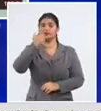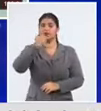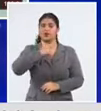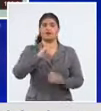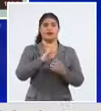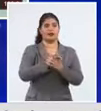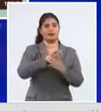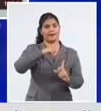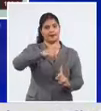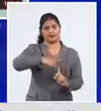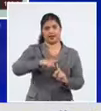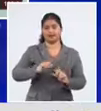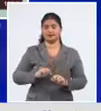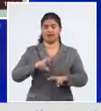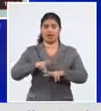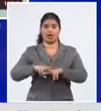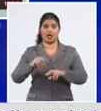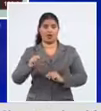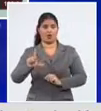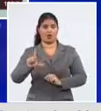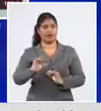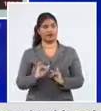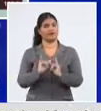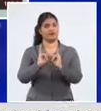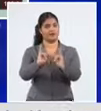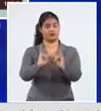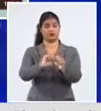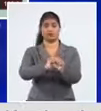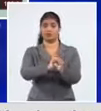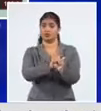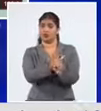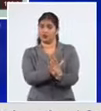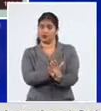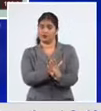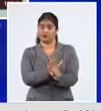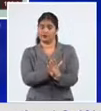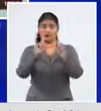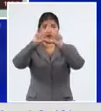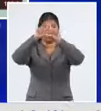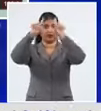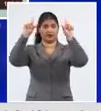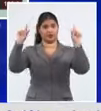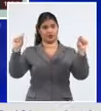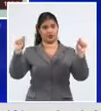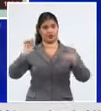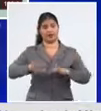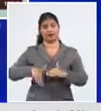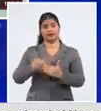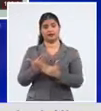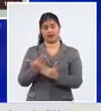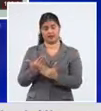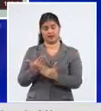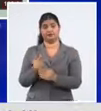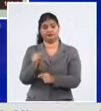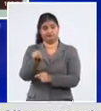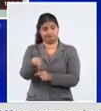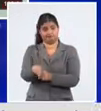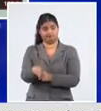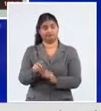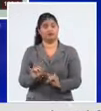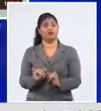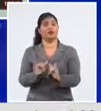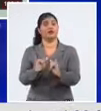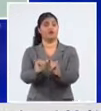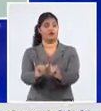definitiva, en correspondencia con la situación epidemiológica. En el día de ayer, como ya informamos,